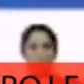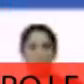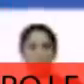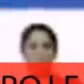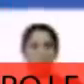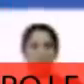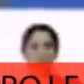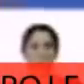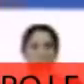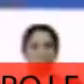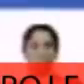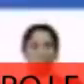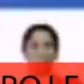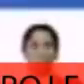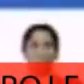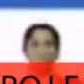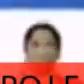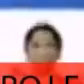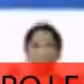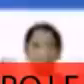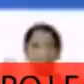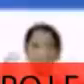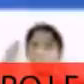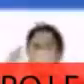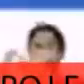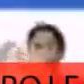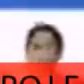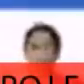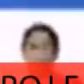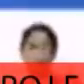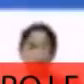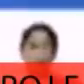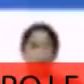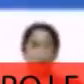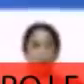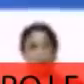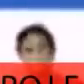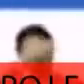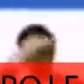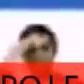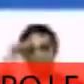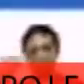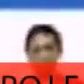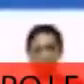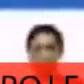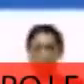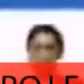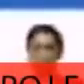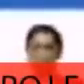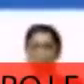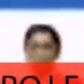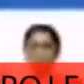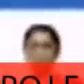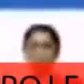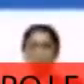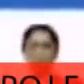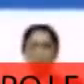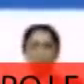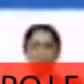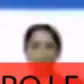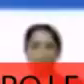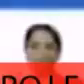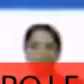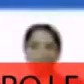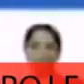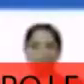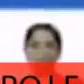nuevos diputados que se le incorporarán, pues diputados que hasta ayer estaban en el combo de Guaidó, quieren entrar en el otro combo porque